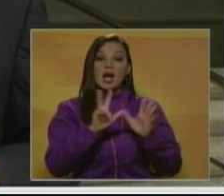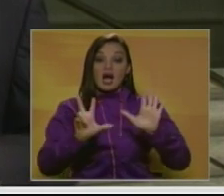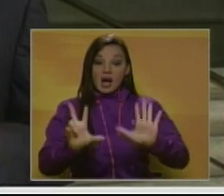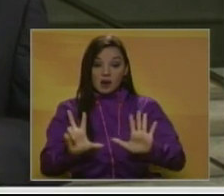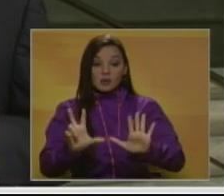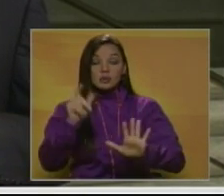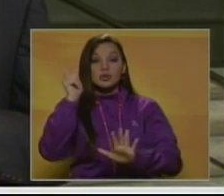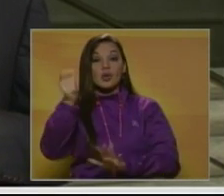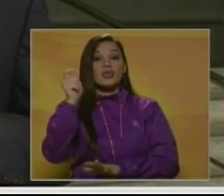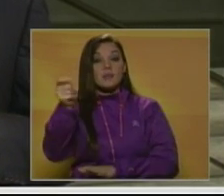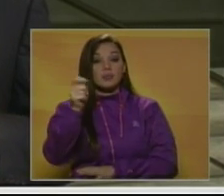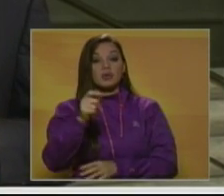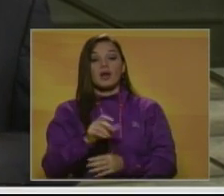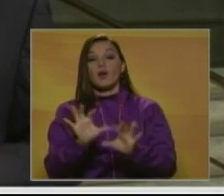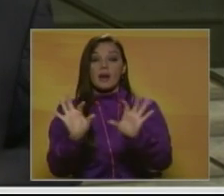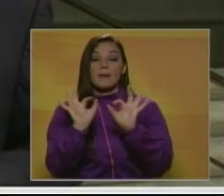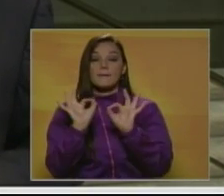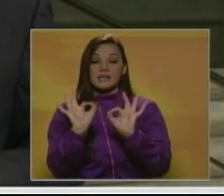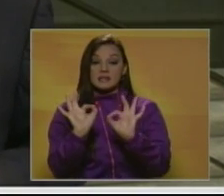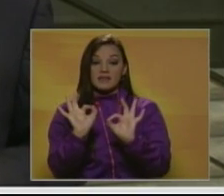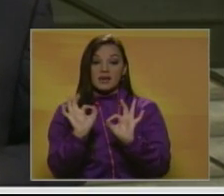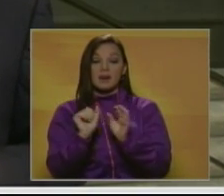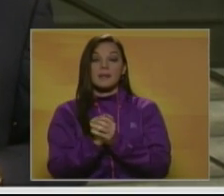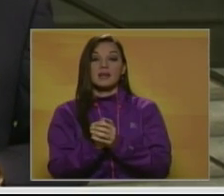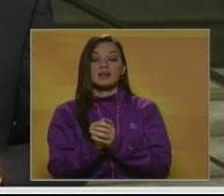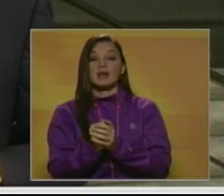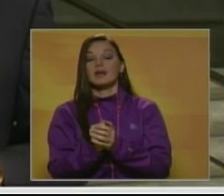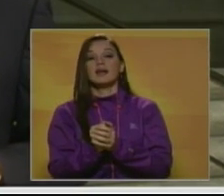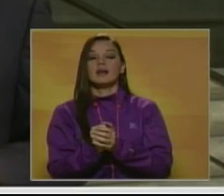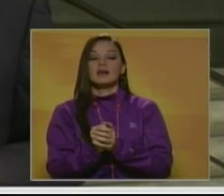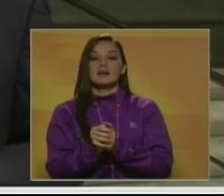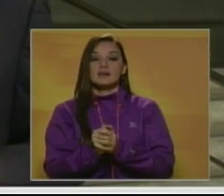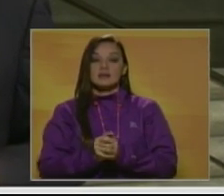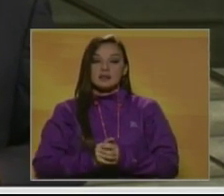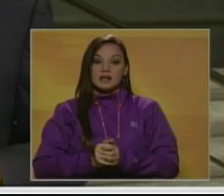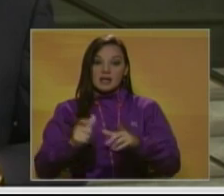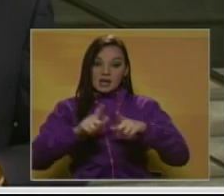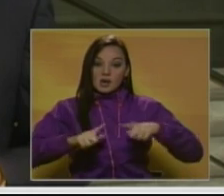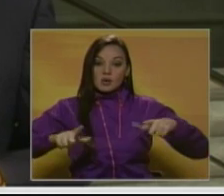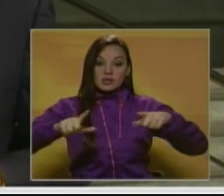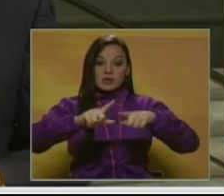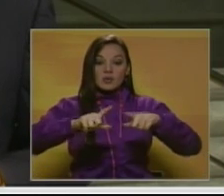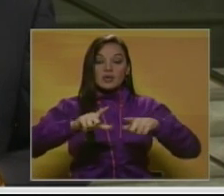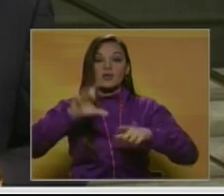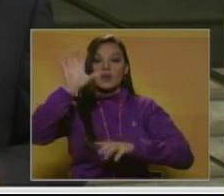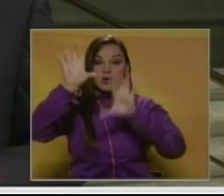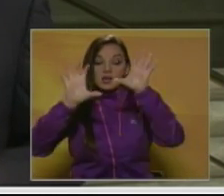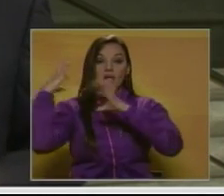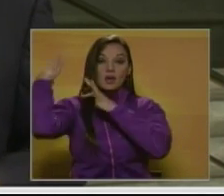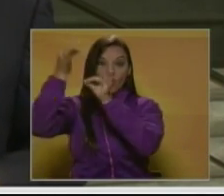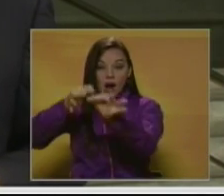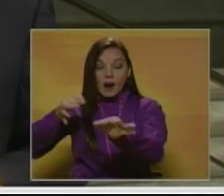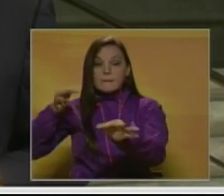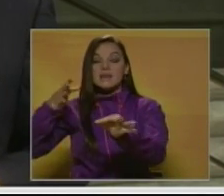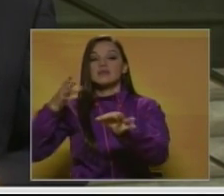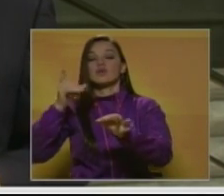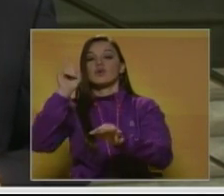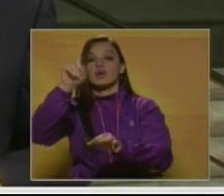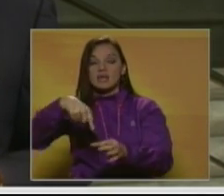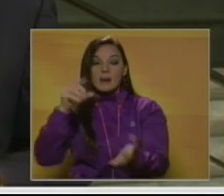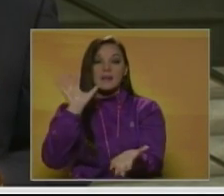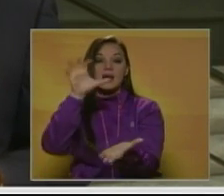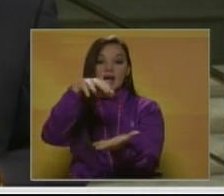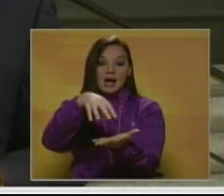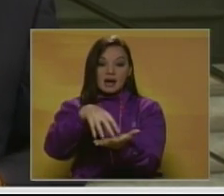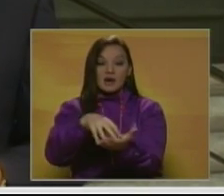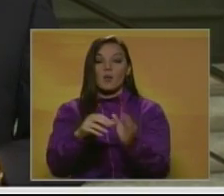6 de diciembre. Específicamente en esta son circuitos de los estados de Amazonas, también del estado de Aragua. En total